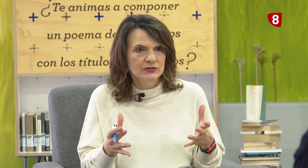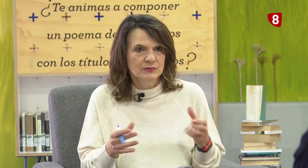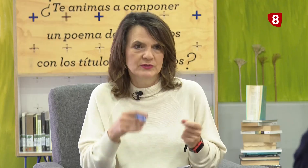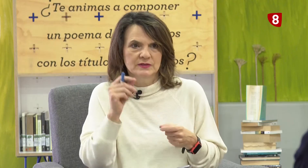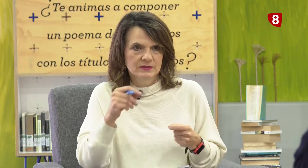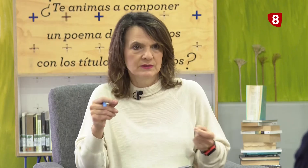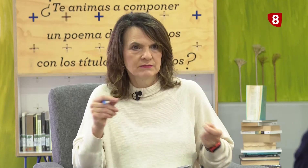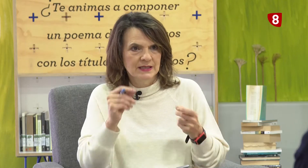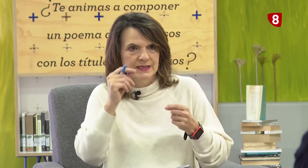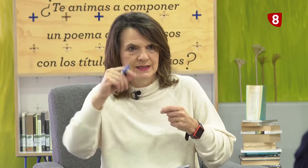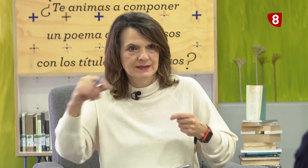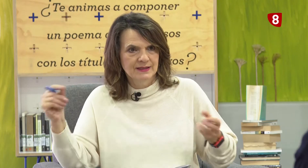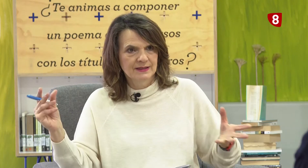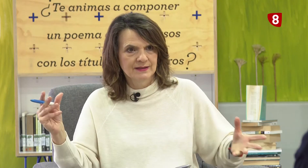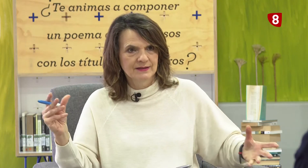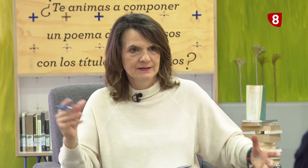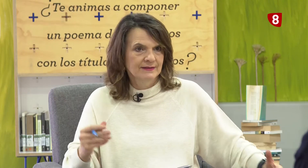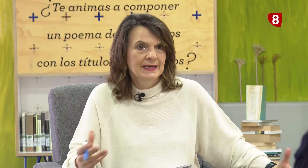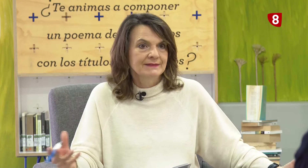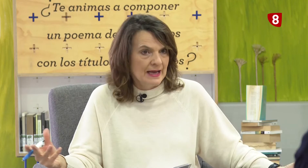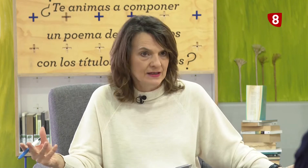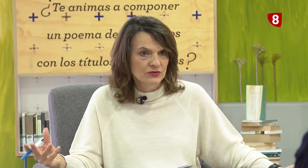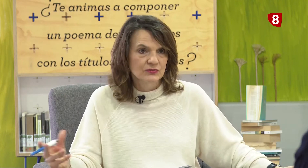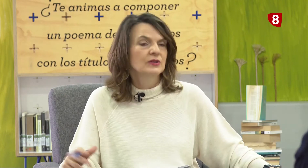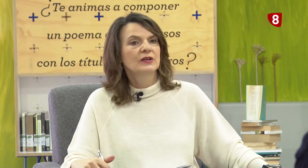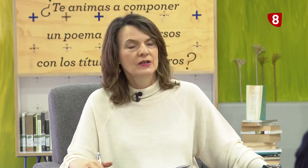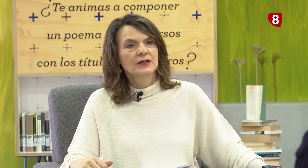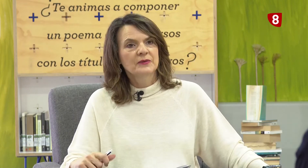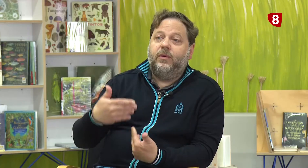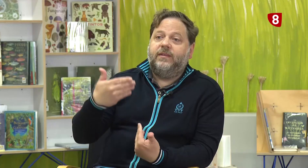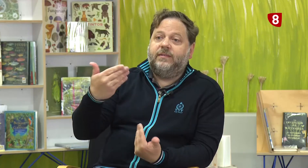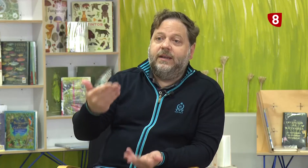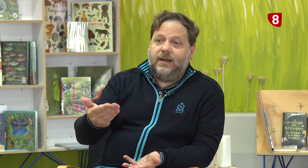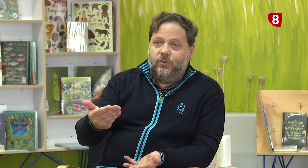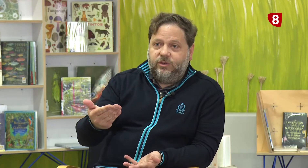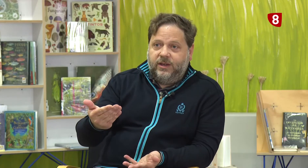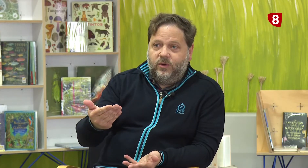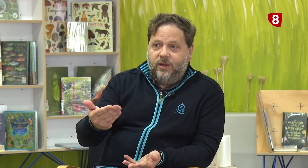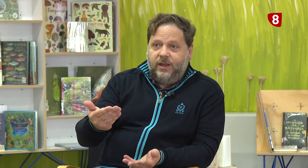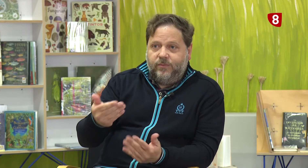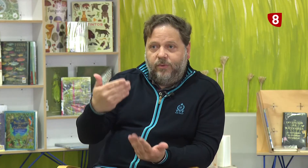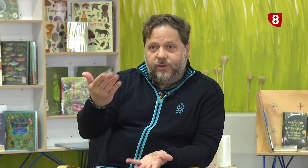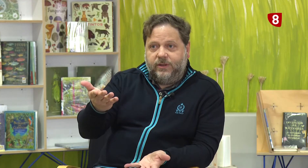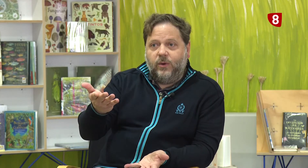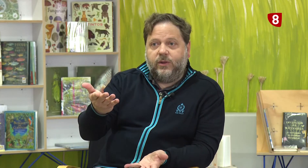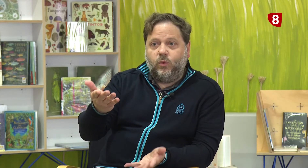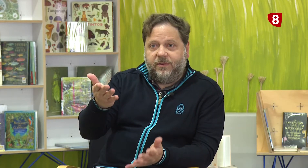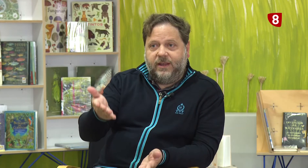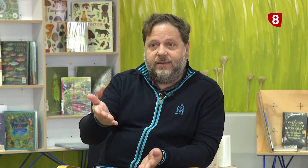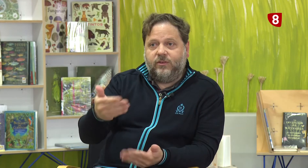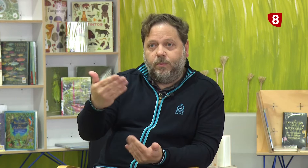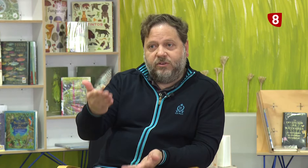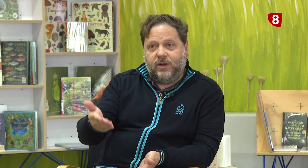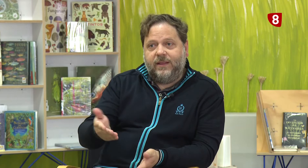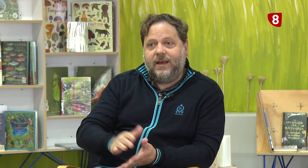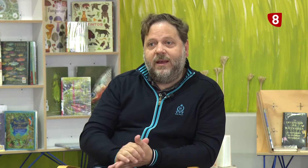fulanito pues tiras de letrear. Claro, de letrear hasta que puedes asignarle un signo en función de lo que tú ves